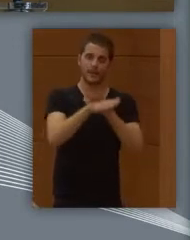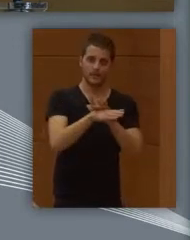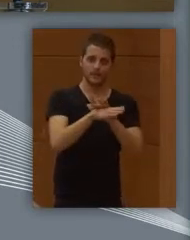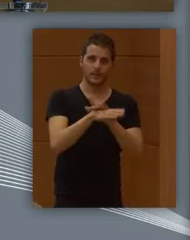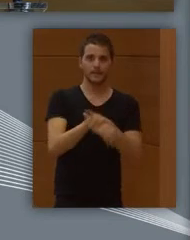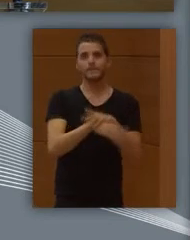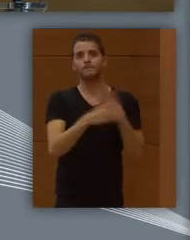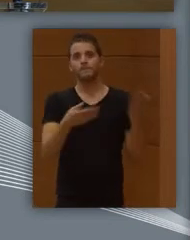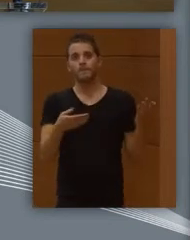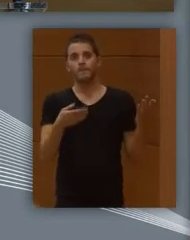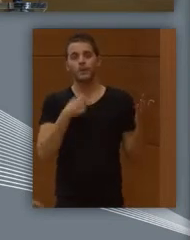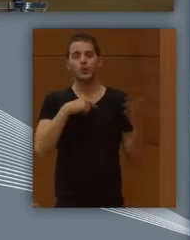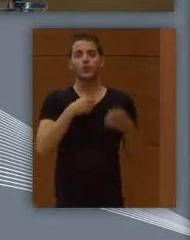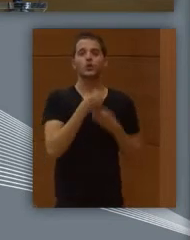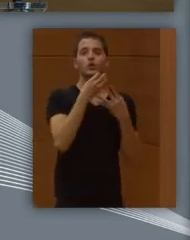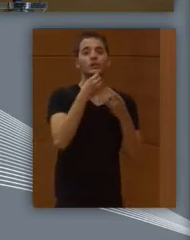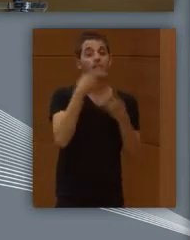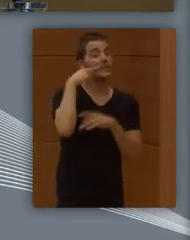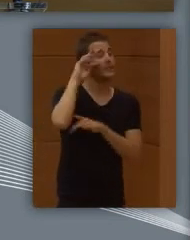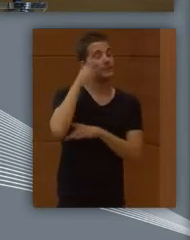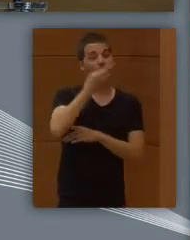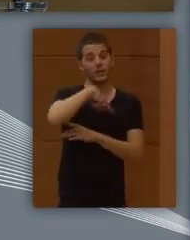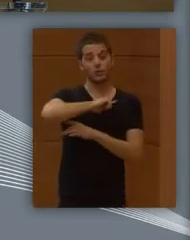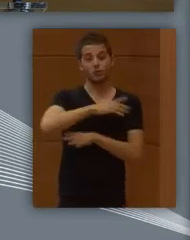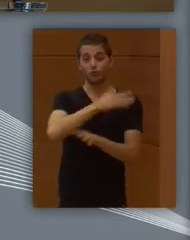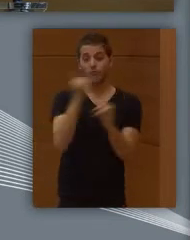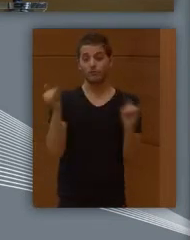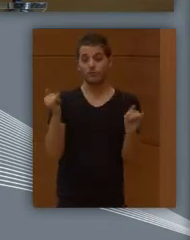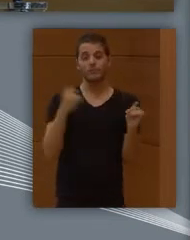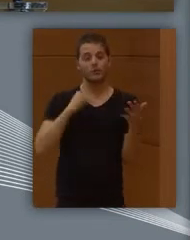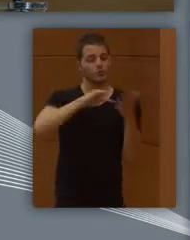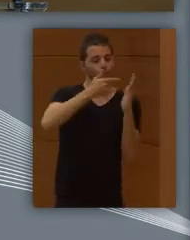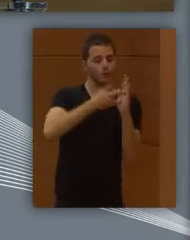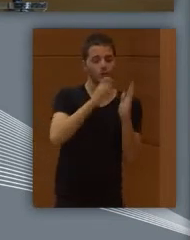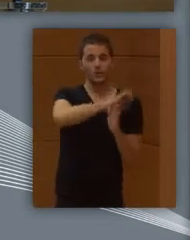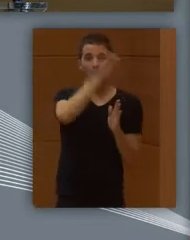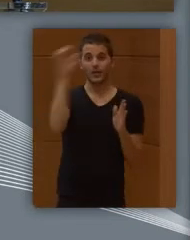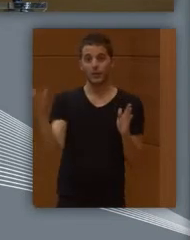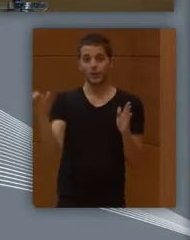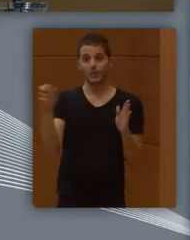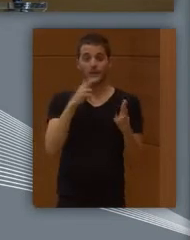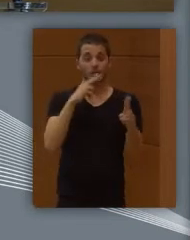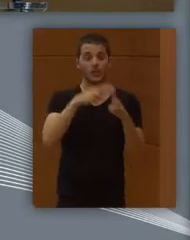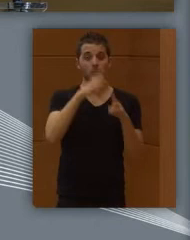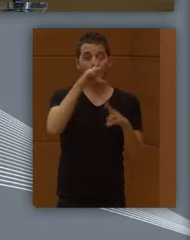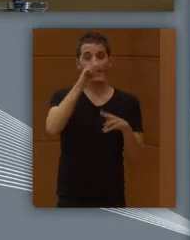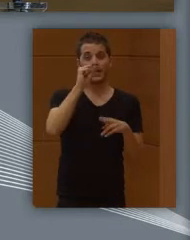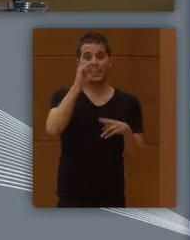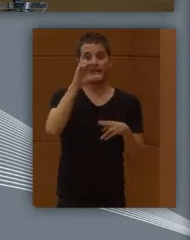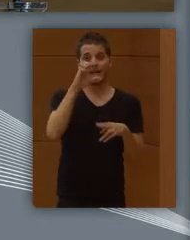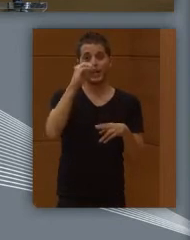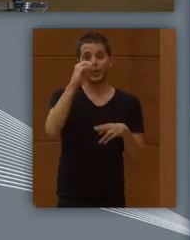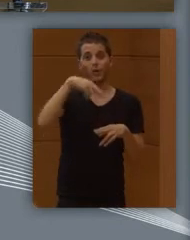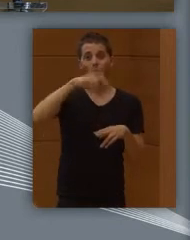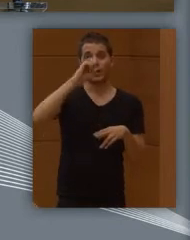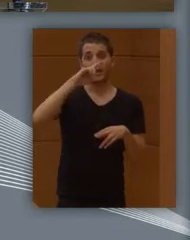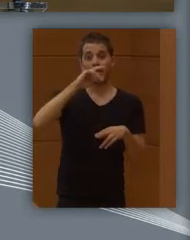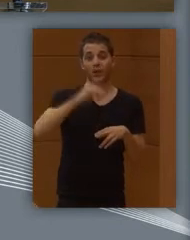accesibilidad. Entonces, voy a contar la experiencia que hemos tenido nosotros en un proyecto europeo del programa Leonardo, que es